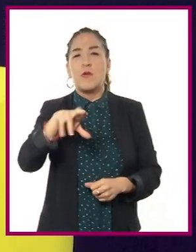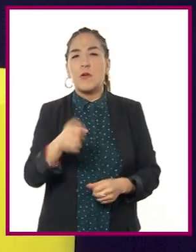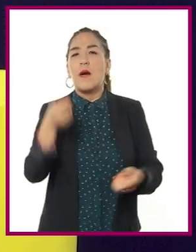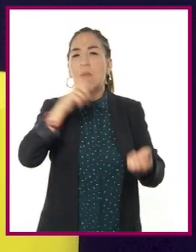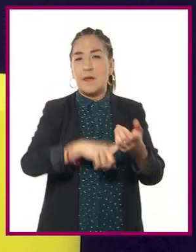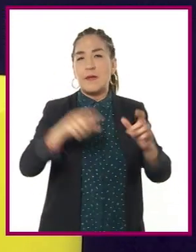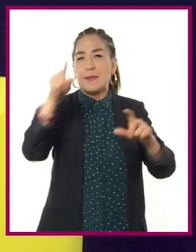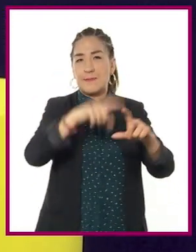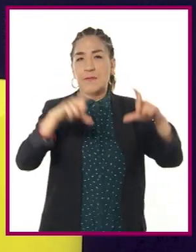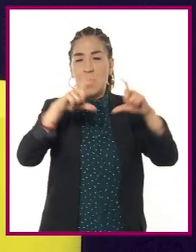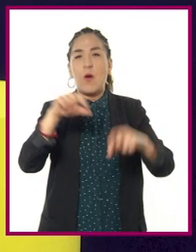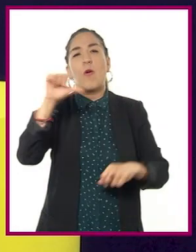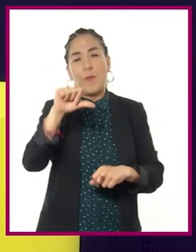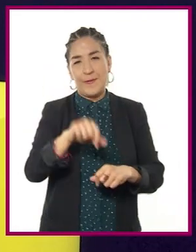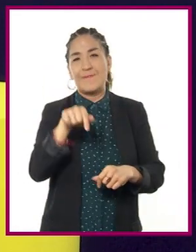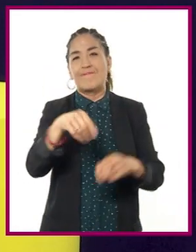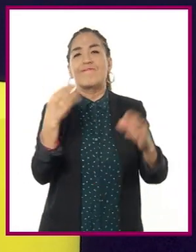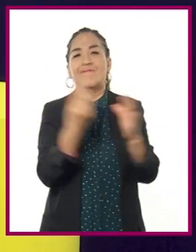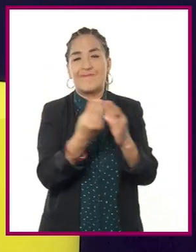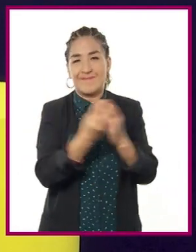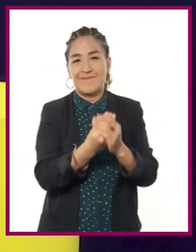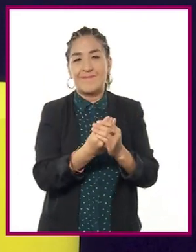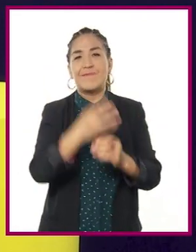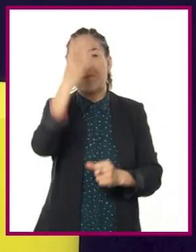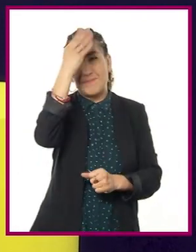que es el propósito de la sesión.